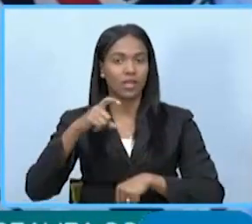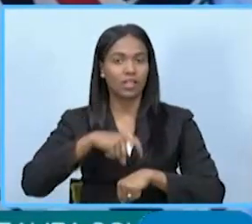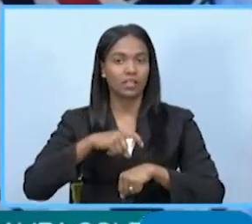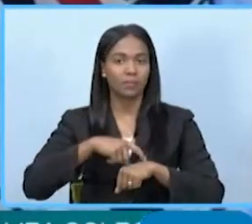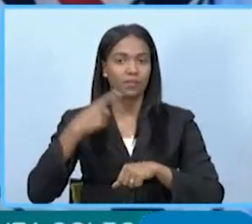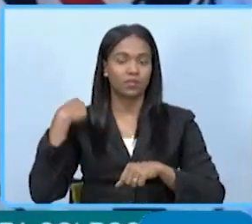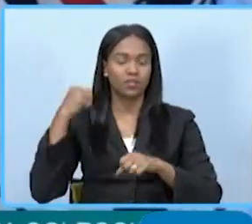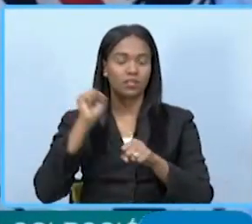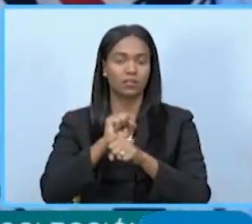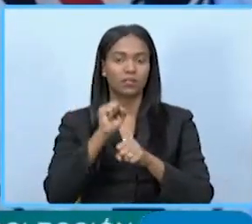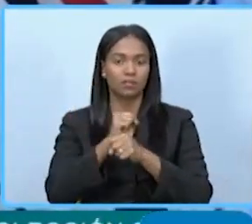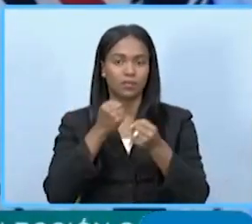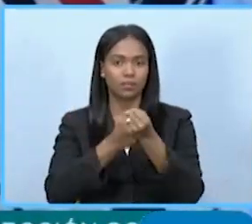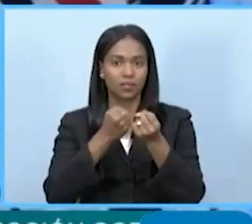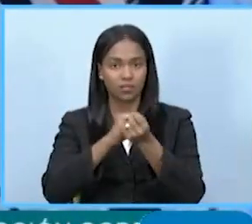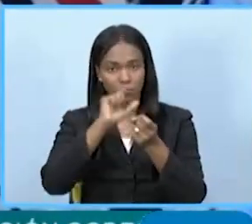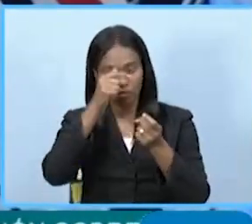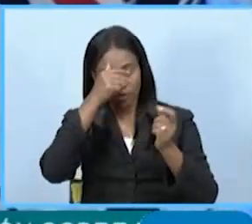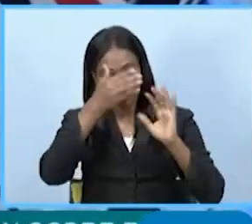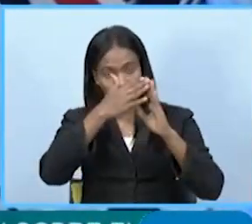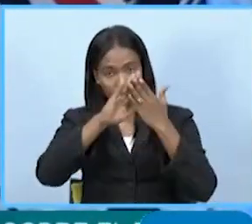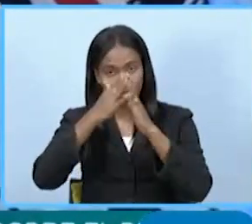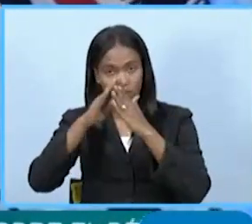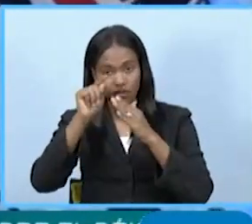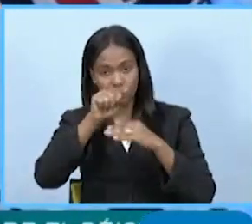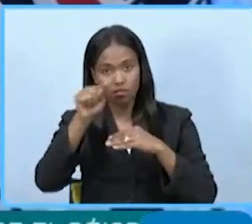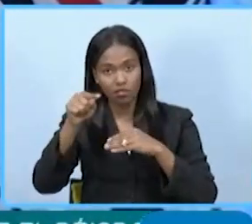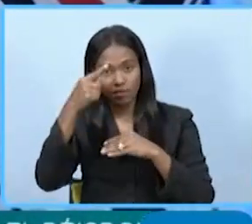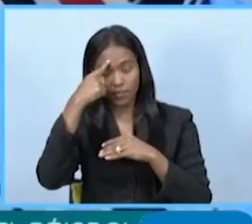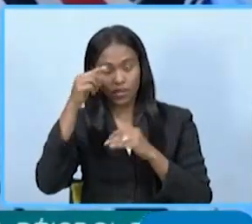trabajamos apoyando a los gobiernos locales para que puedan